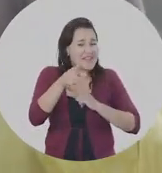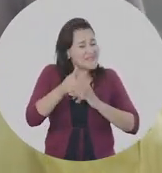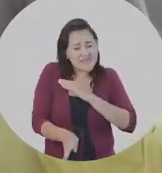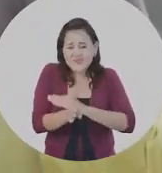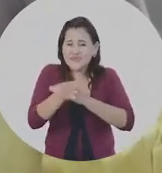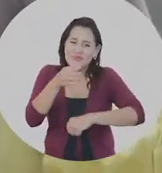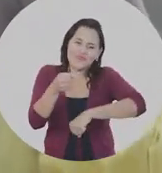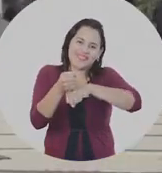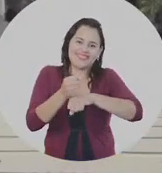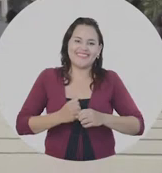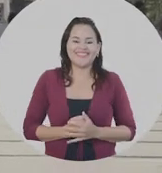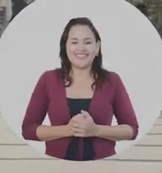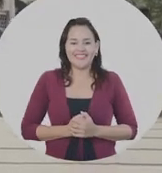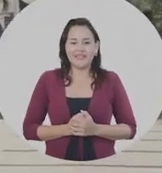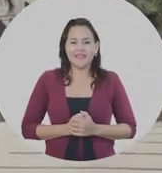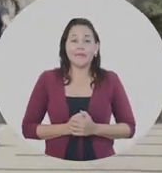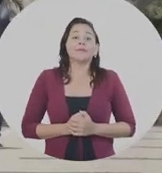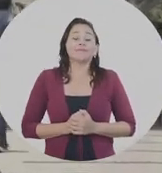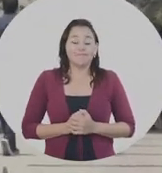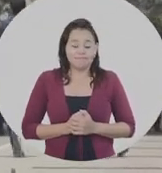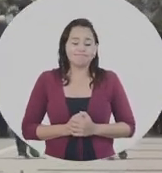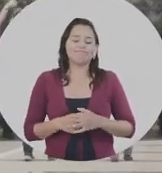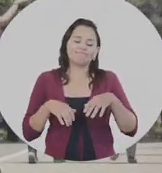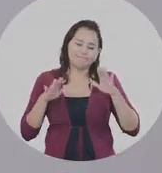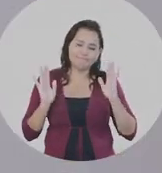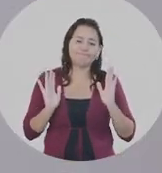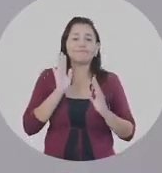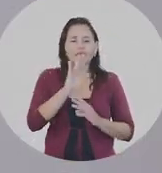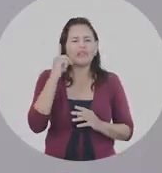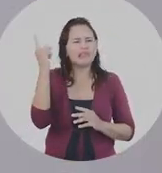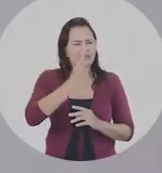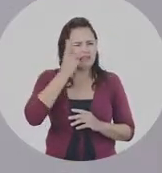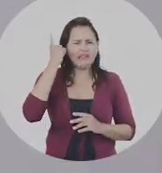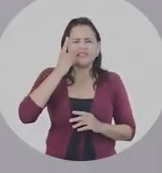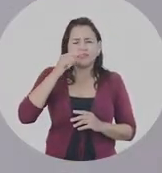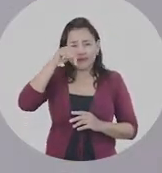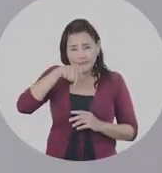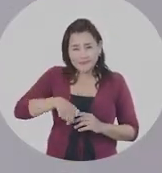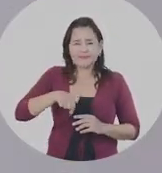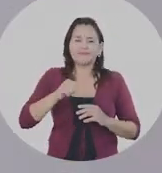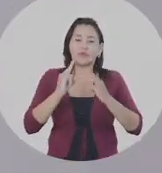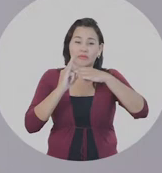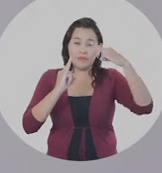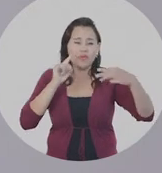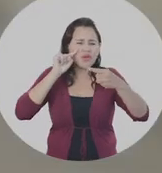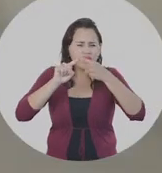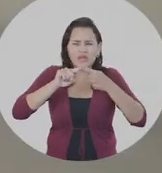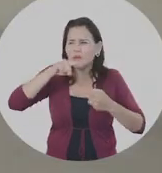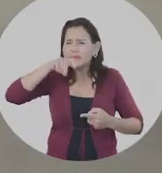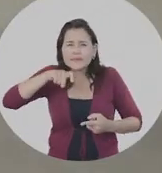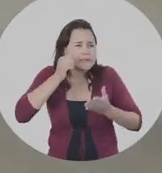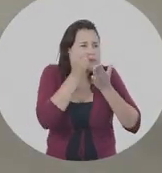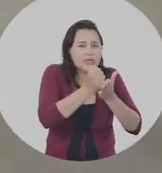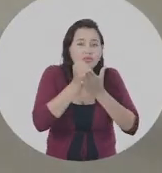sigan ayudando, apoyando. No obstante la enorme necesidad que busca resolver la universidad con Talento Magdalena,